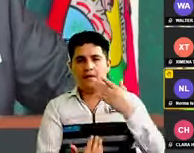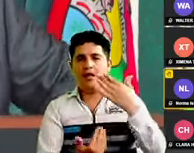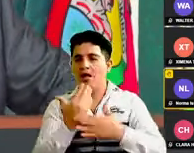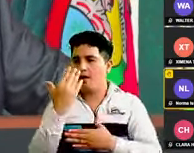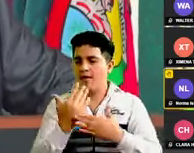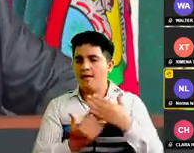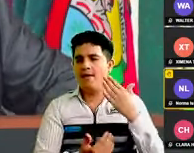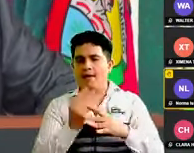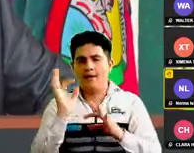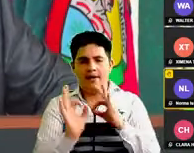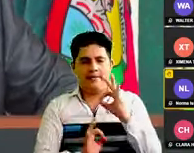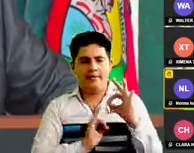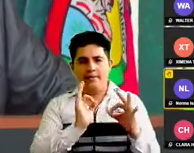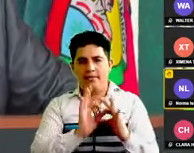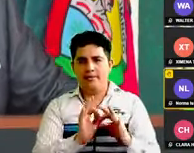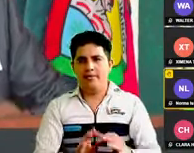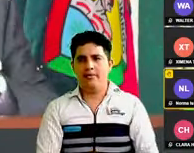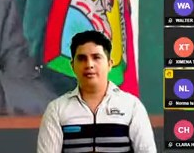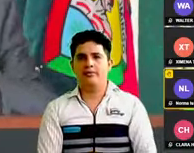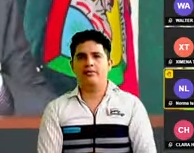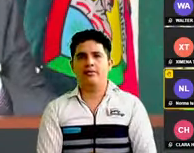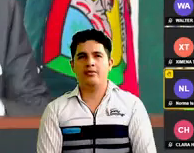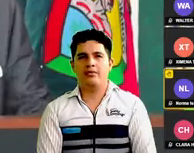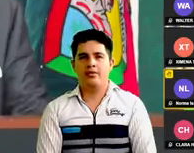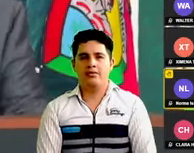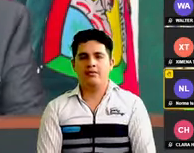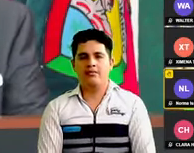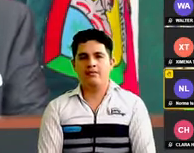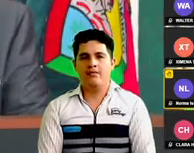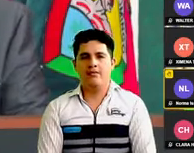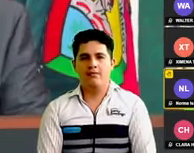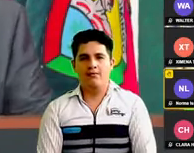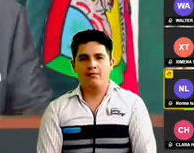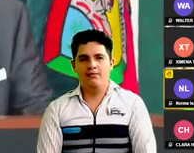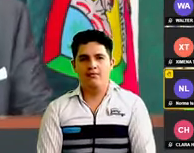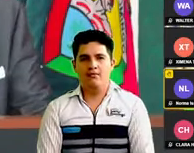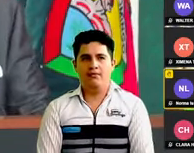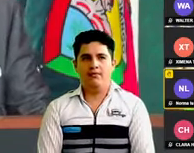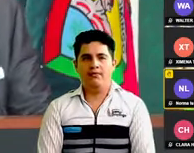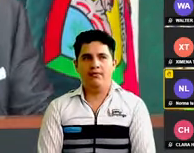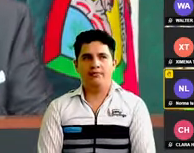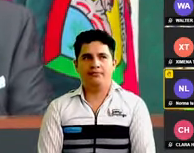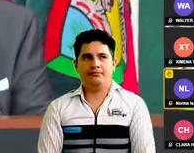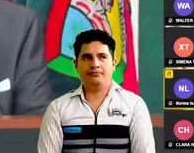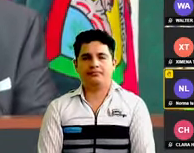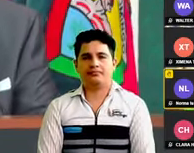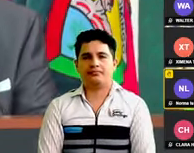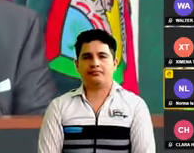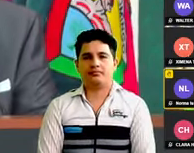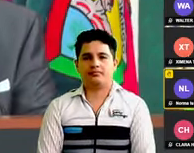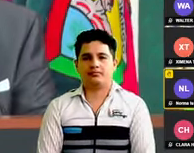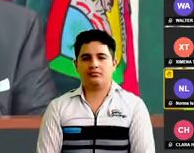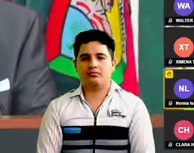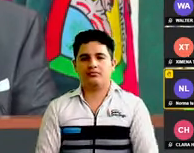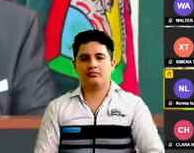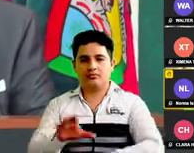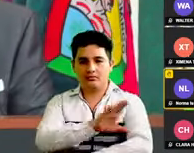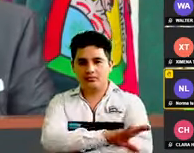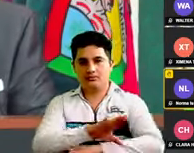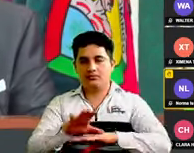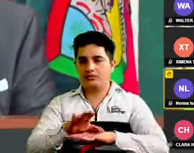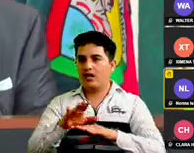con señalética, con lo que debe tener ahí el centro de la ciudad. Ustedes saben que esa avenida desde la